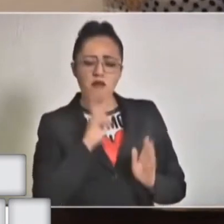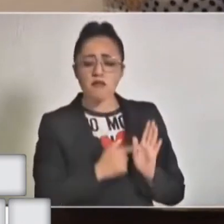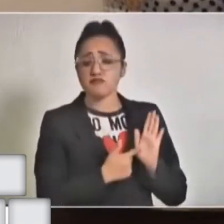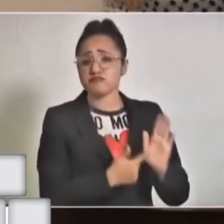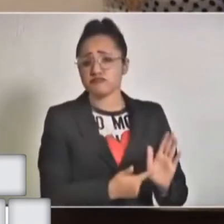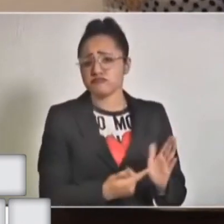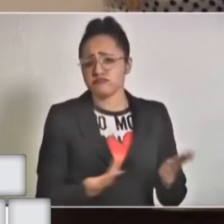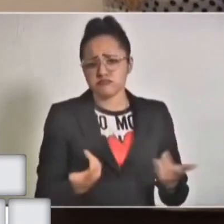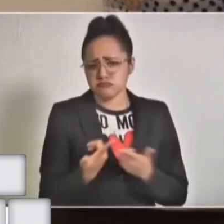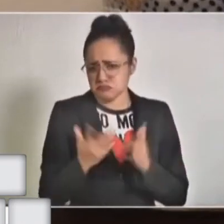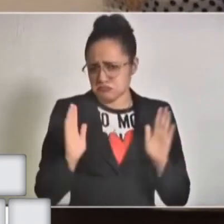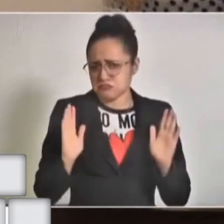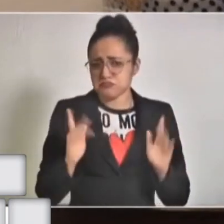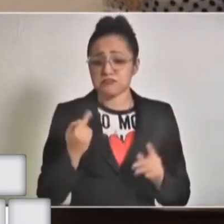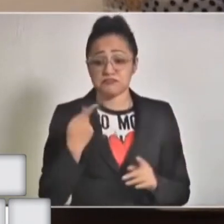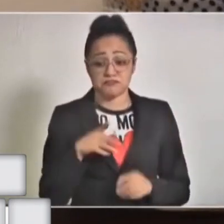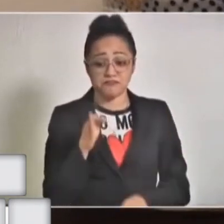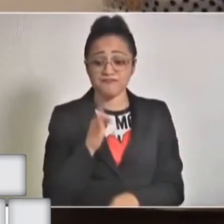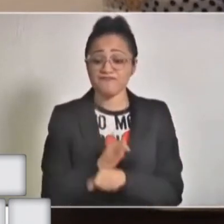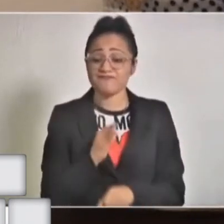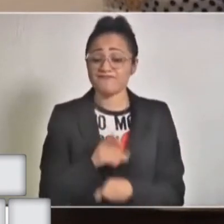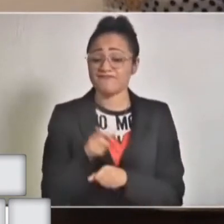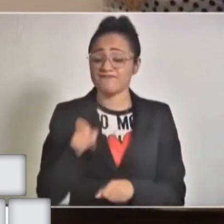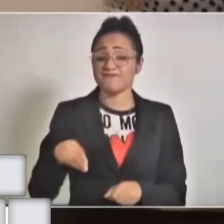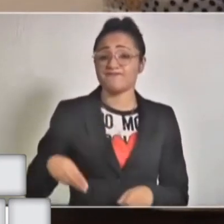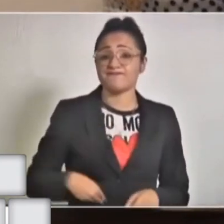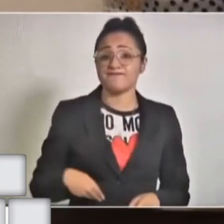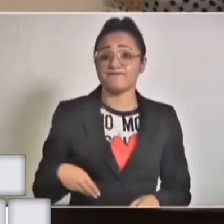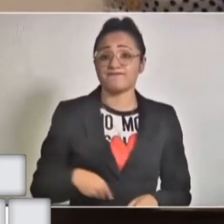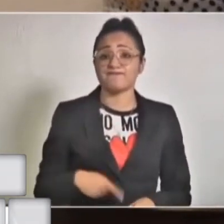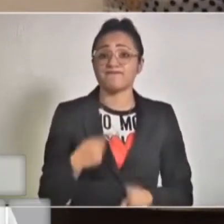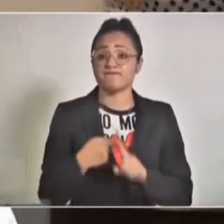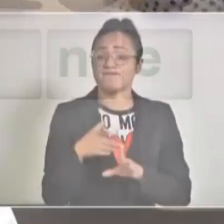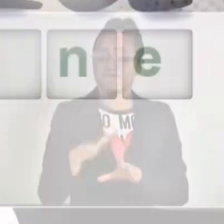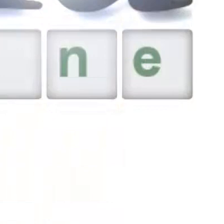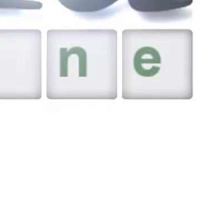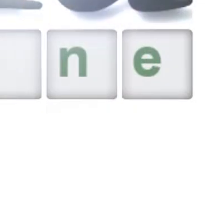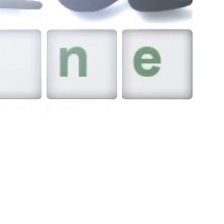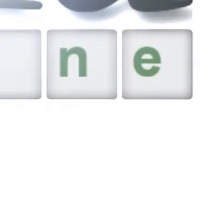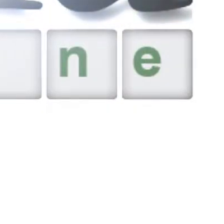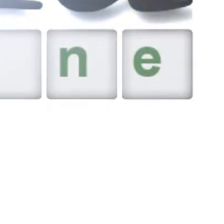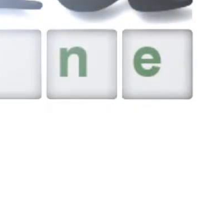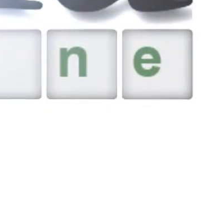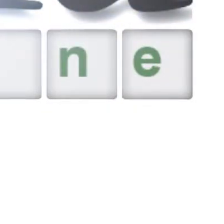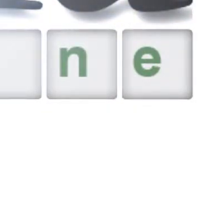o sea ya está sujeto a una autoridad judicial